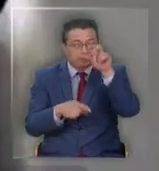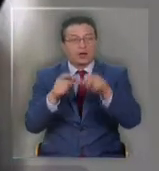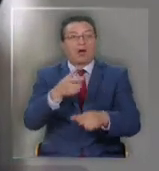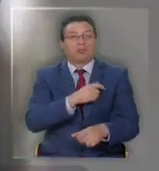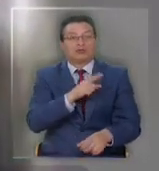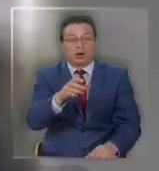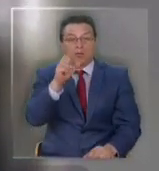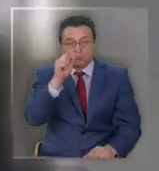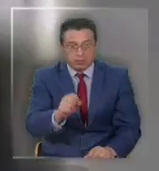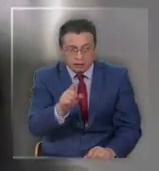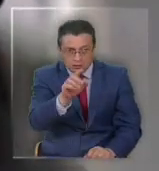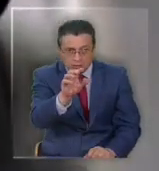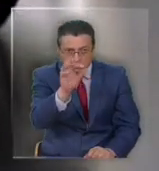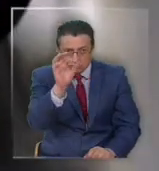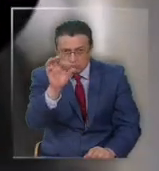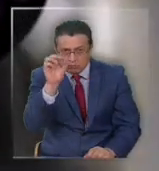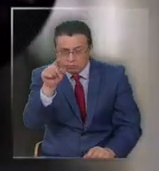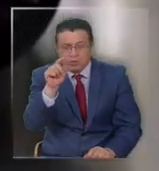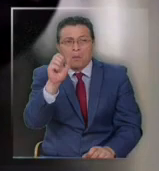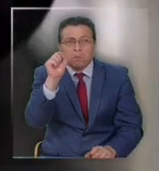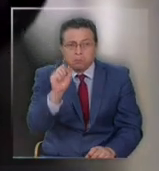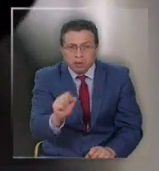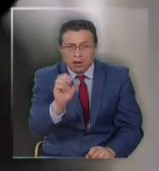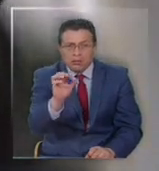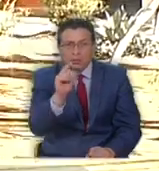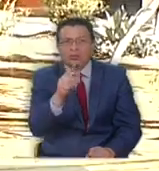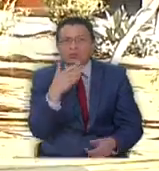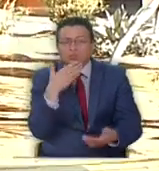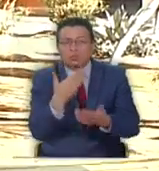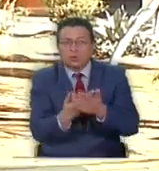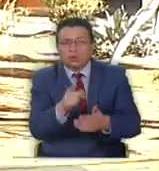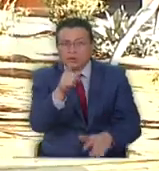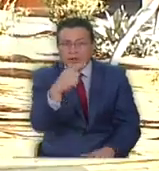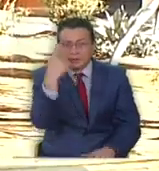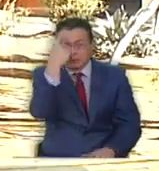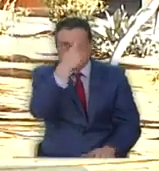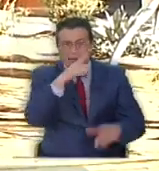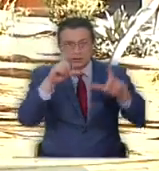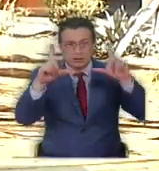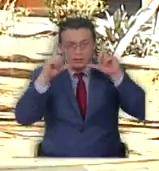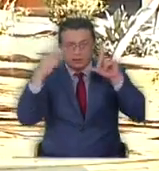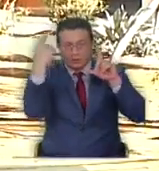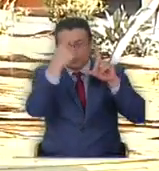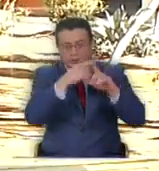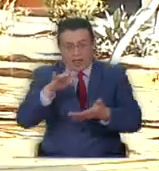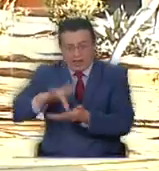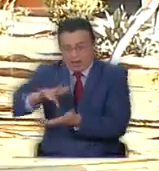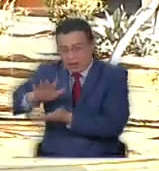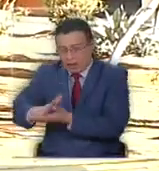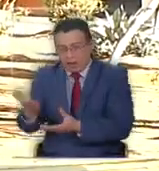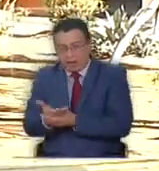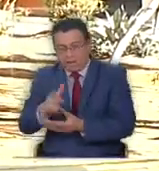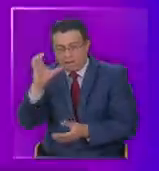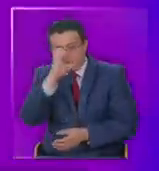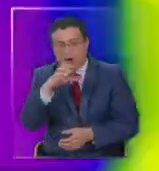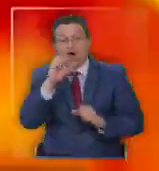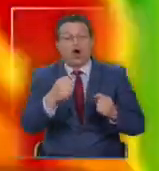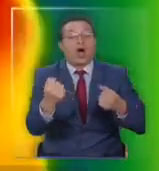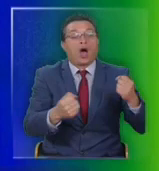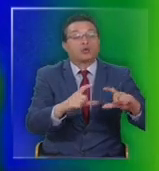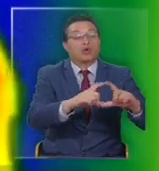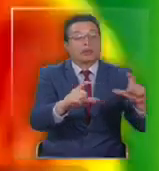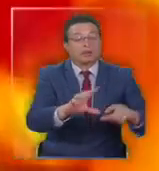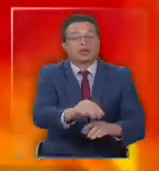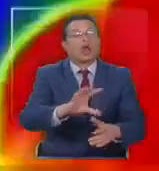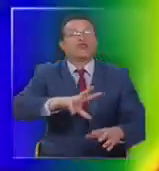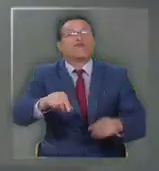policía, los oficiales pueden determinar cuando una persona de reconocimiento facial es buscada o la patente de los vehículos.